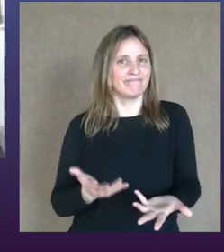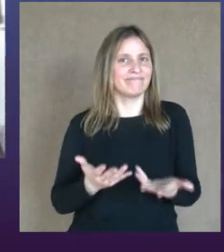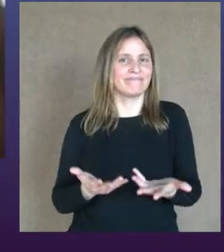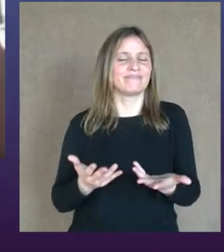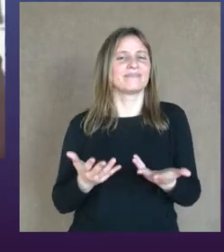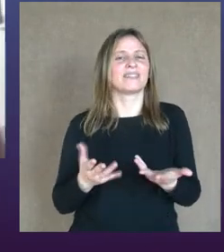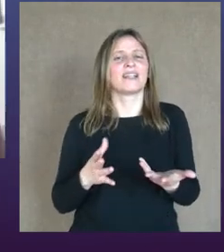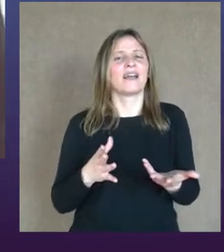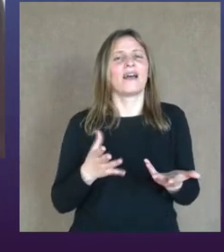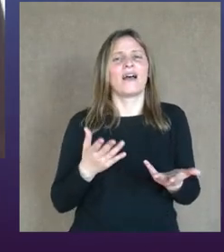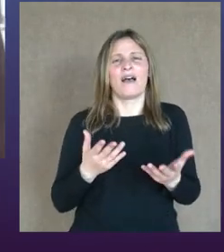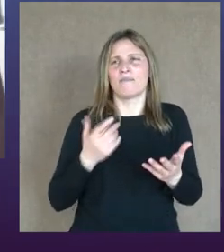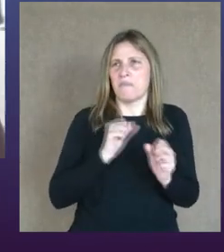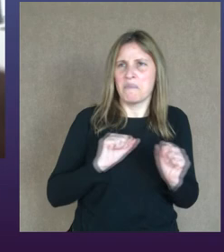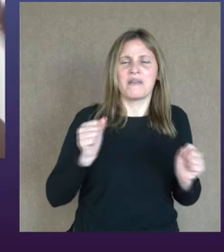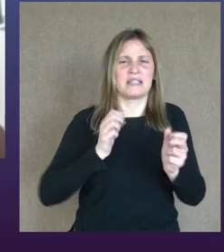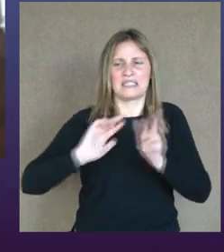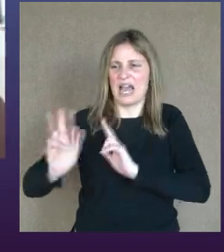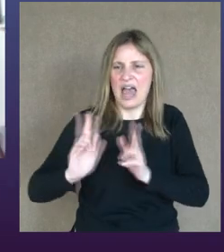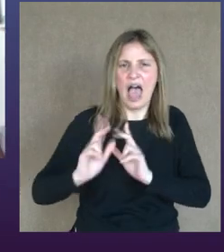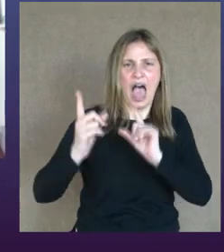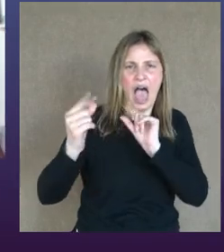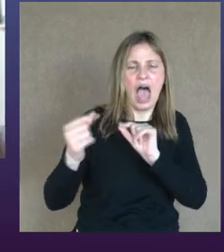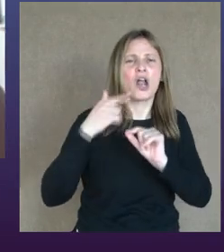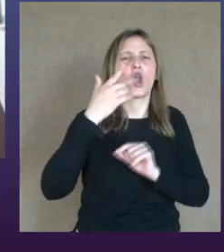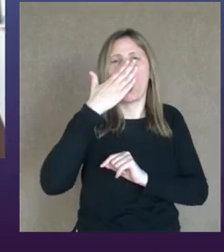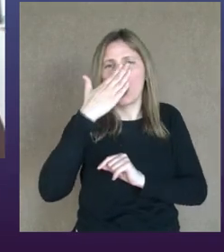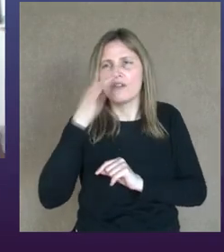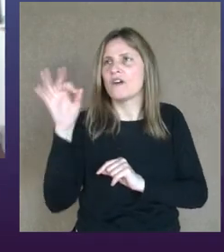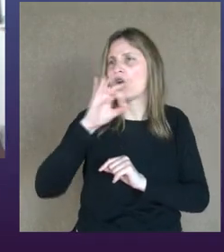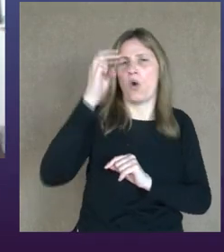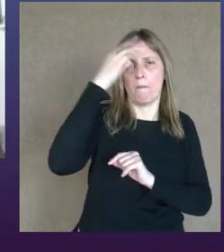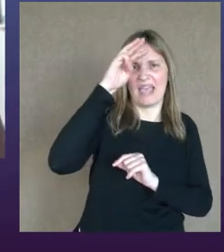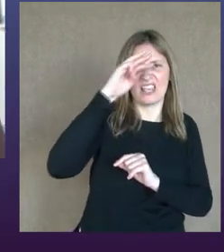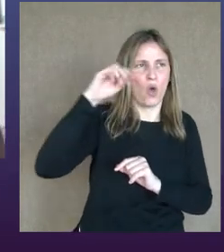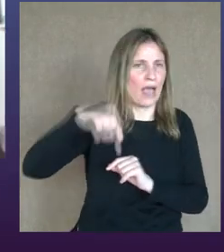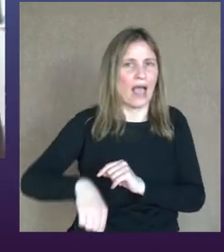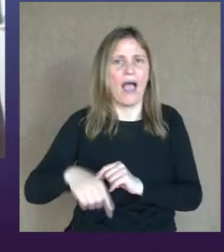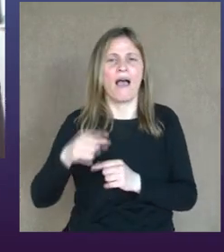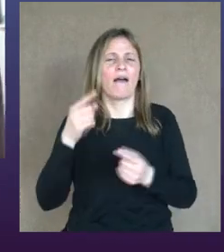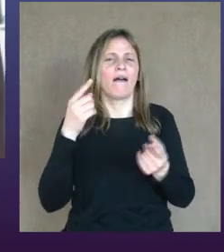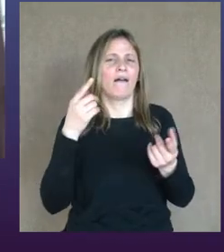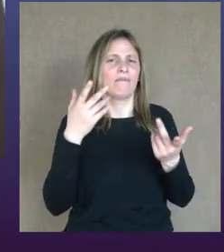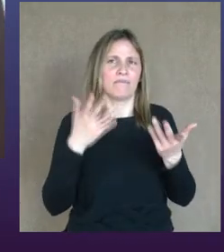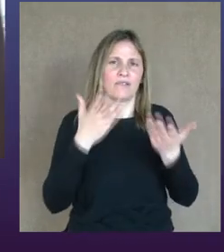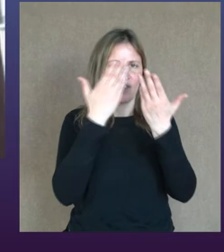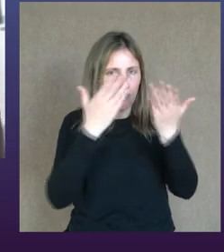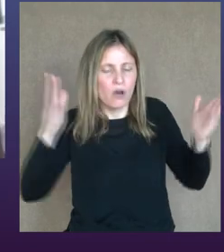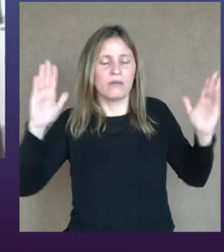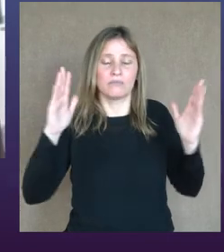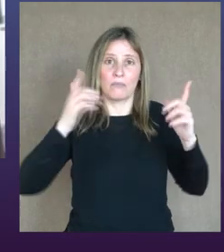aparecieron después posibilidades de charlar con gente en Córdoba o en México o acá, y se fue abriendo